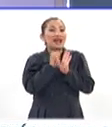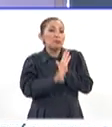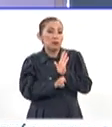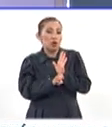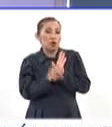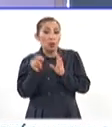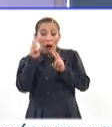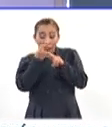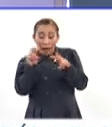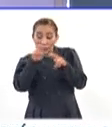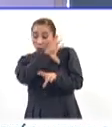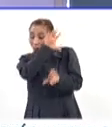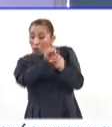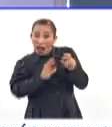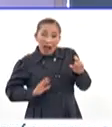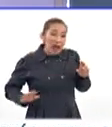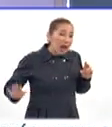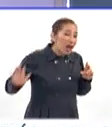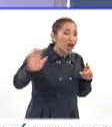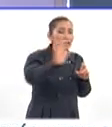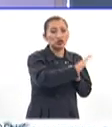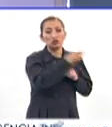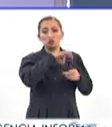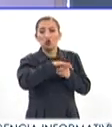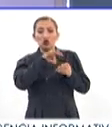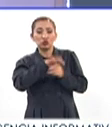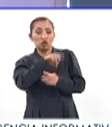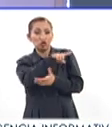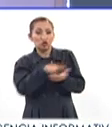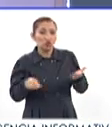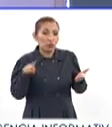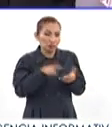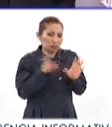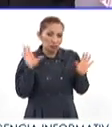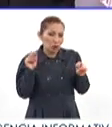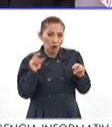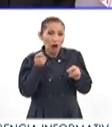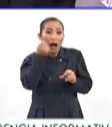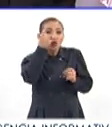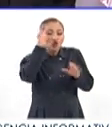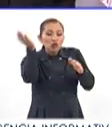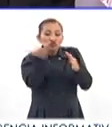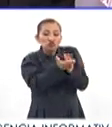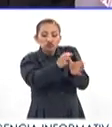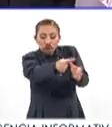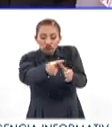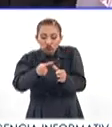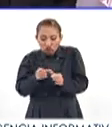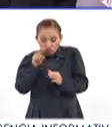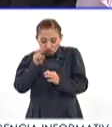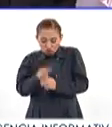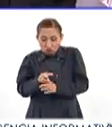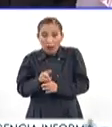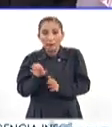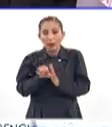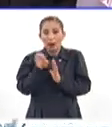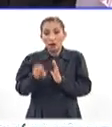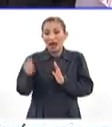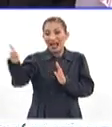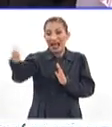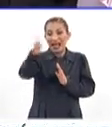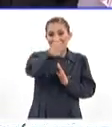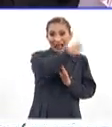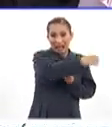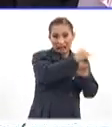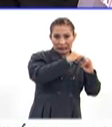no analizamos la totalidad de las boletas nulas. Para poder nosotros enviar, por ejemplo, a cada una